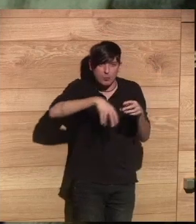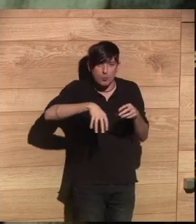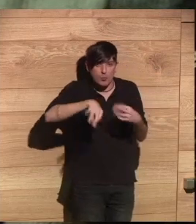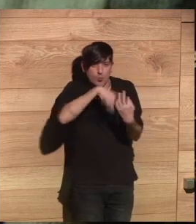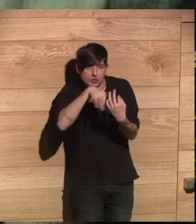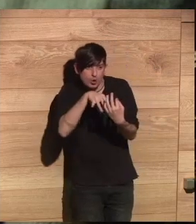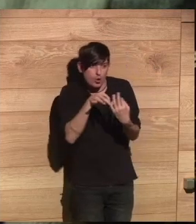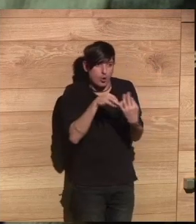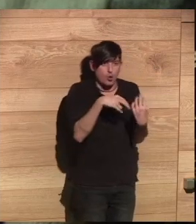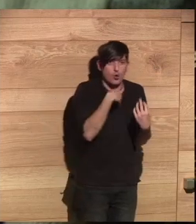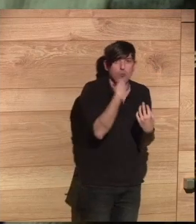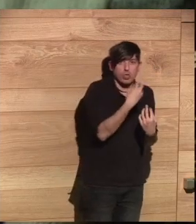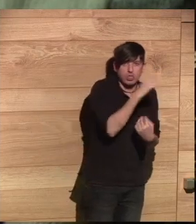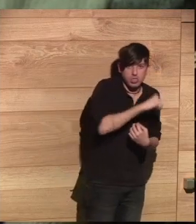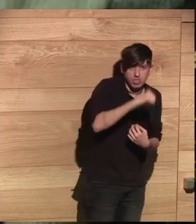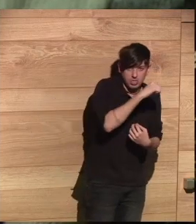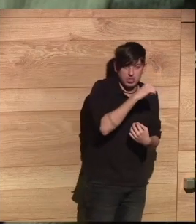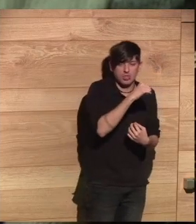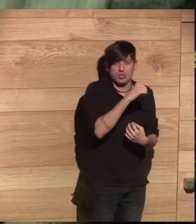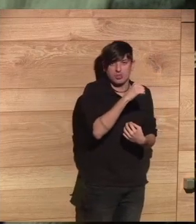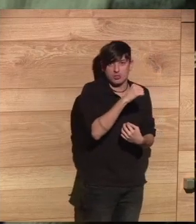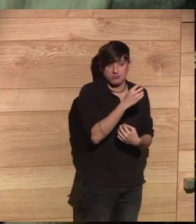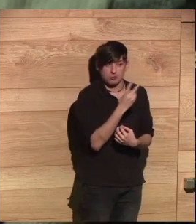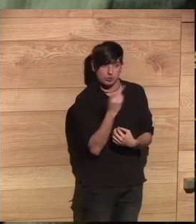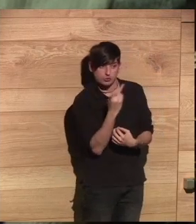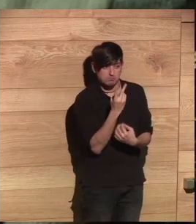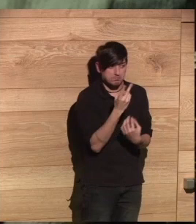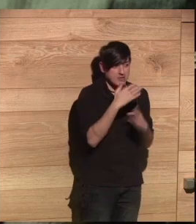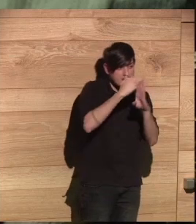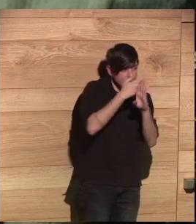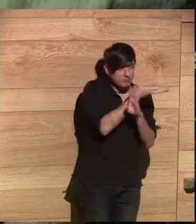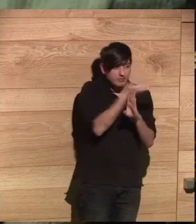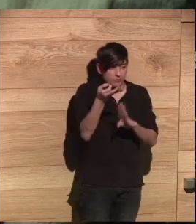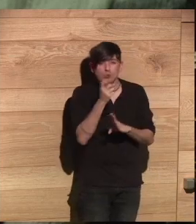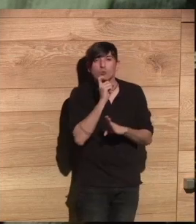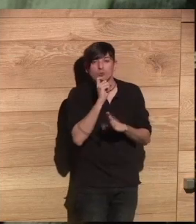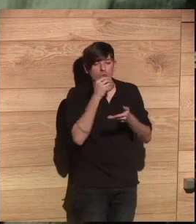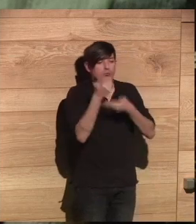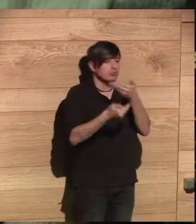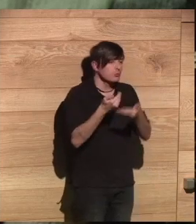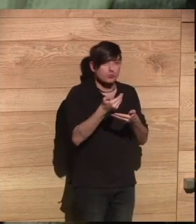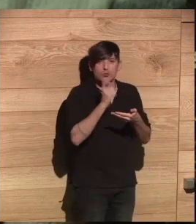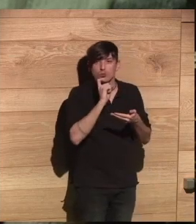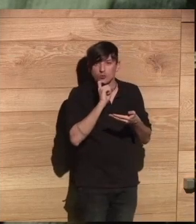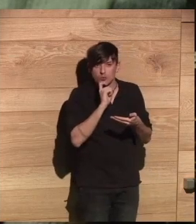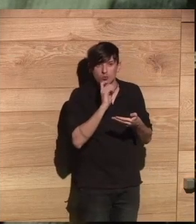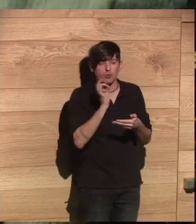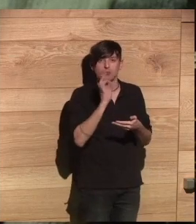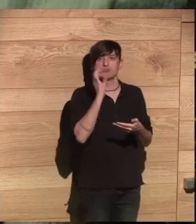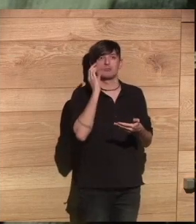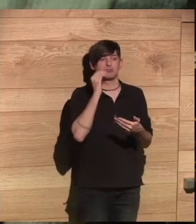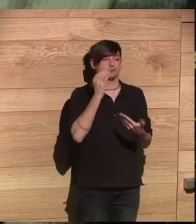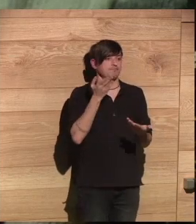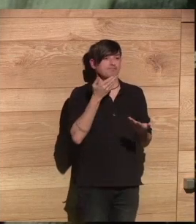músicos o los instrumentistas como la cantante en este caso, y cómo se enfrentan o